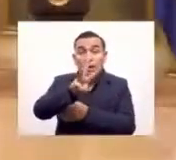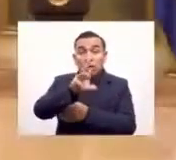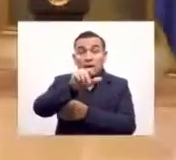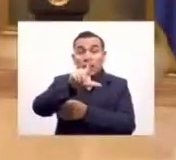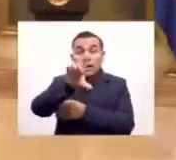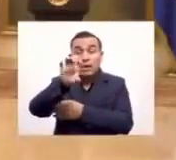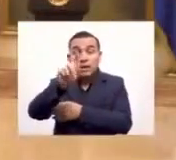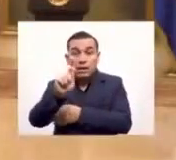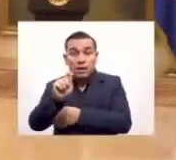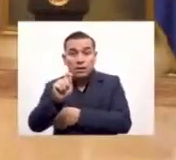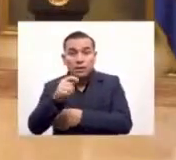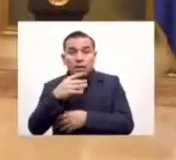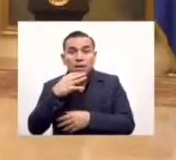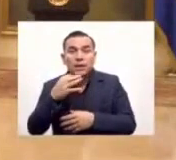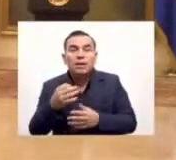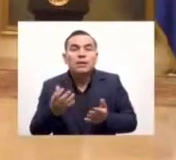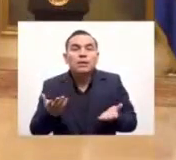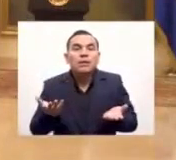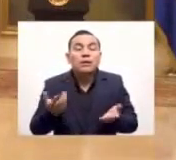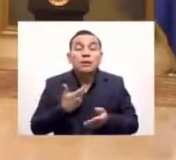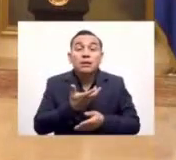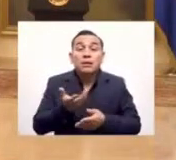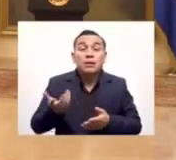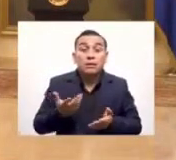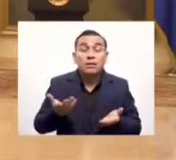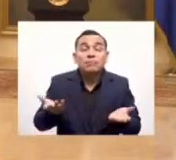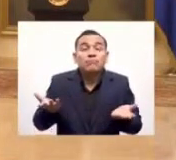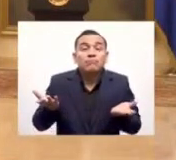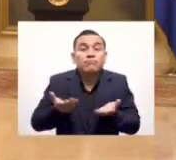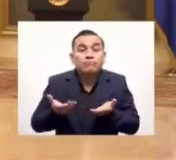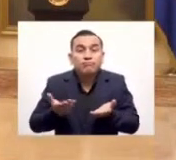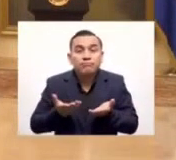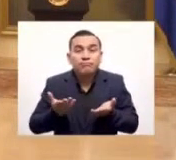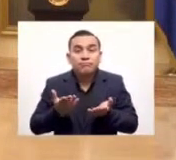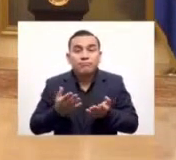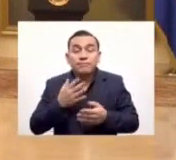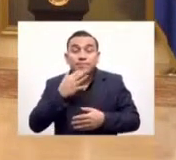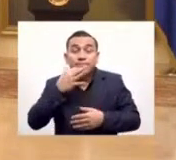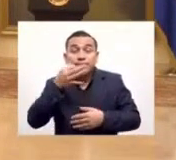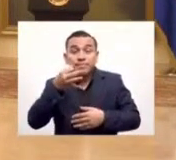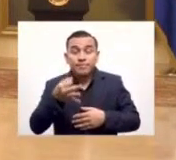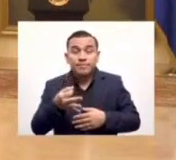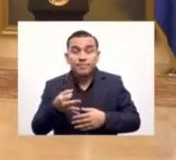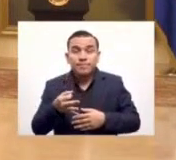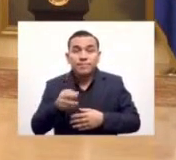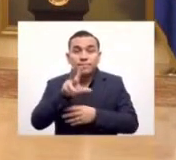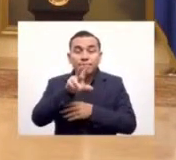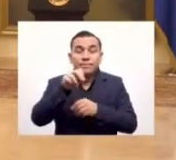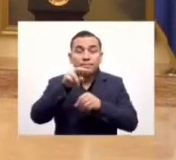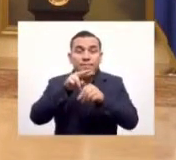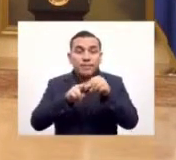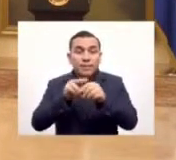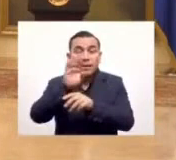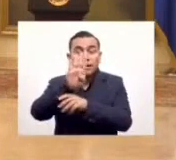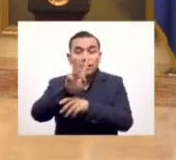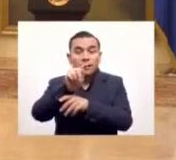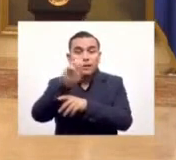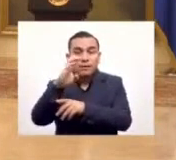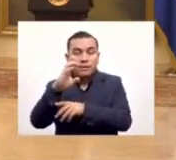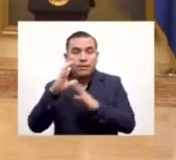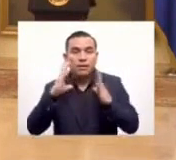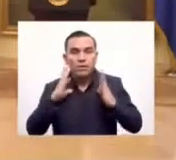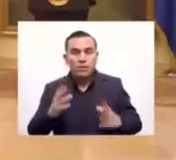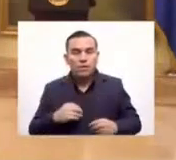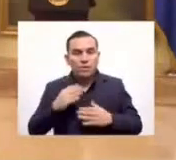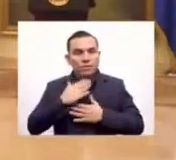El Salvador como un posible paraíso no fiscal, pero para poder mover este